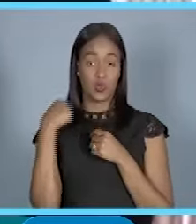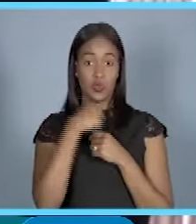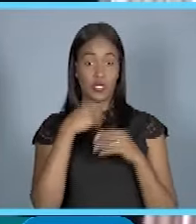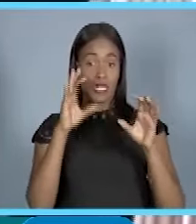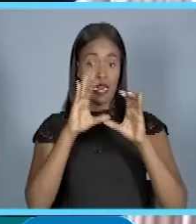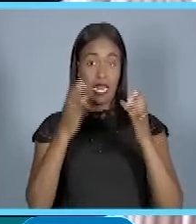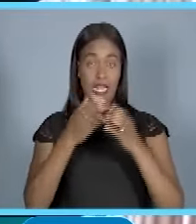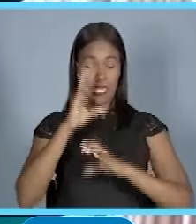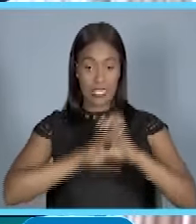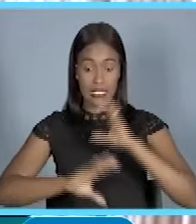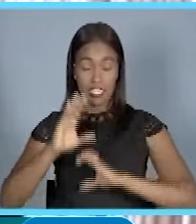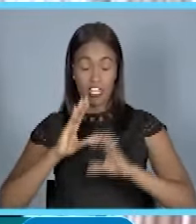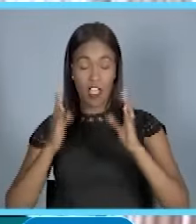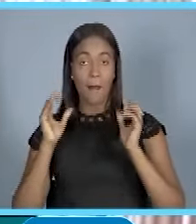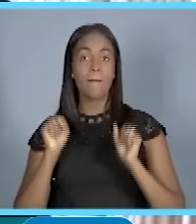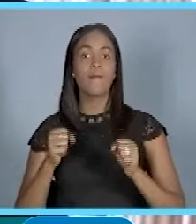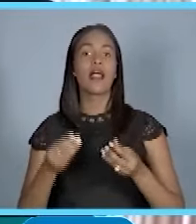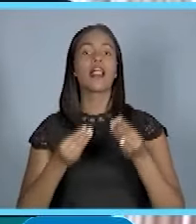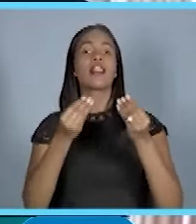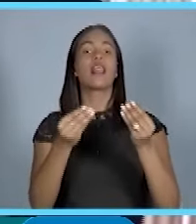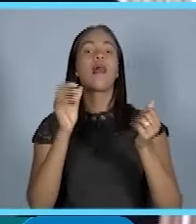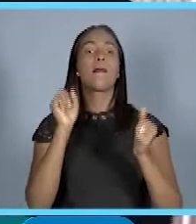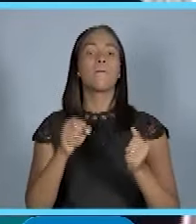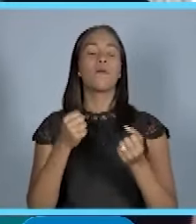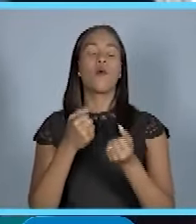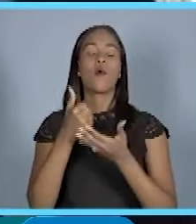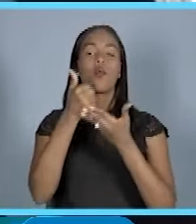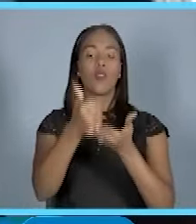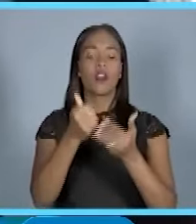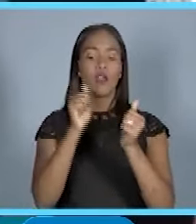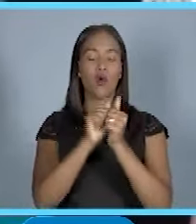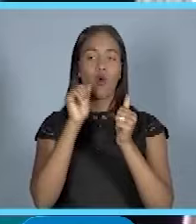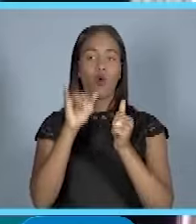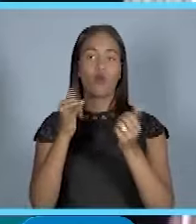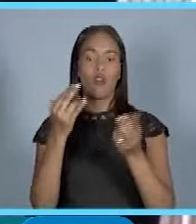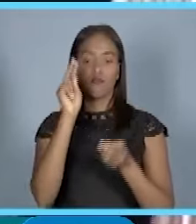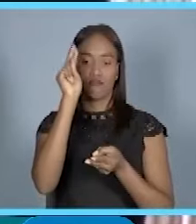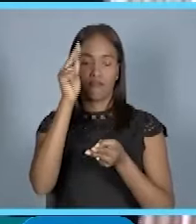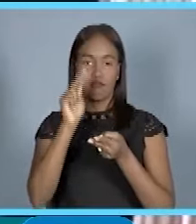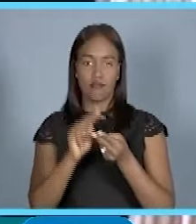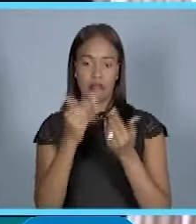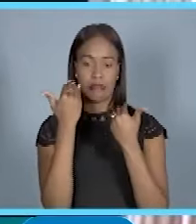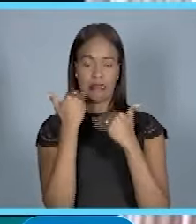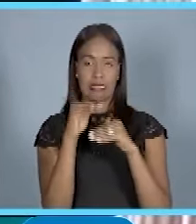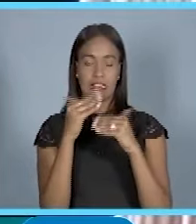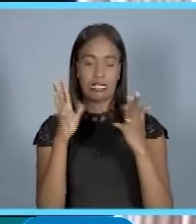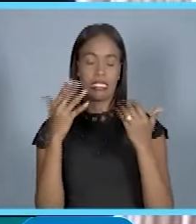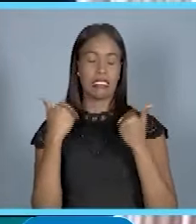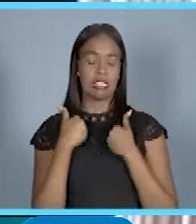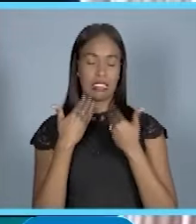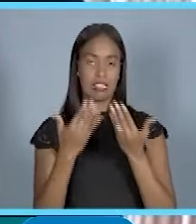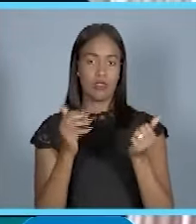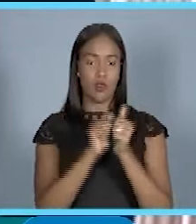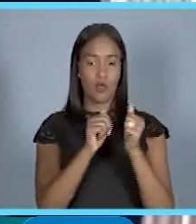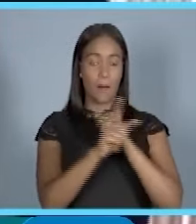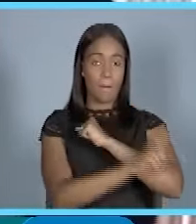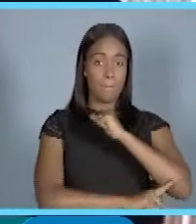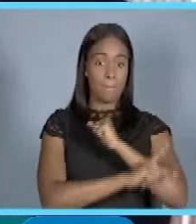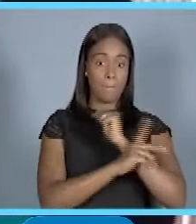clase científica, pueda dar y pueda contribuir a lo que es la reducción de la brecha existente entre